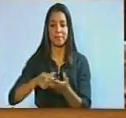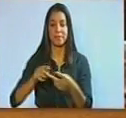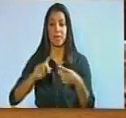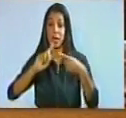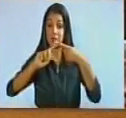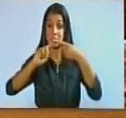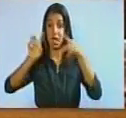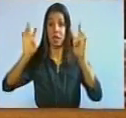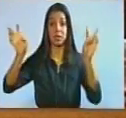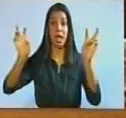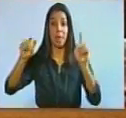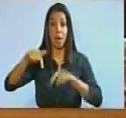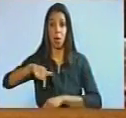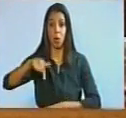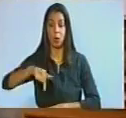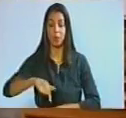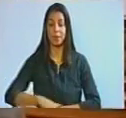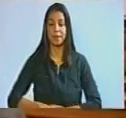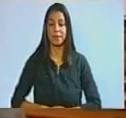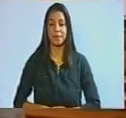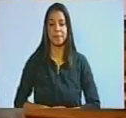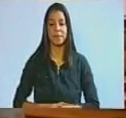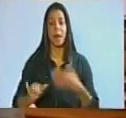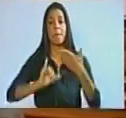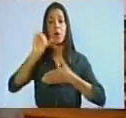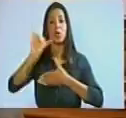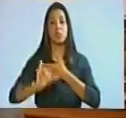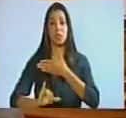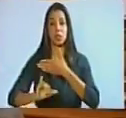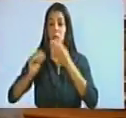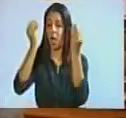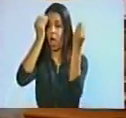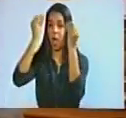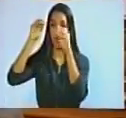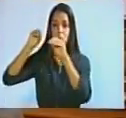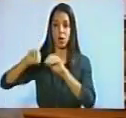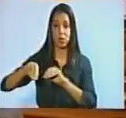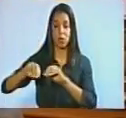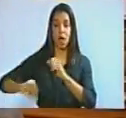primer punto del orden del día. Proyecto de acuerdo de